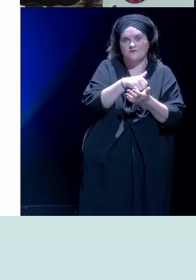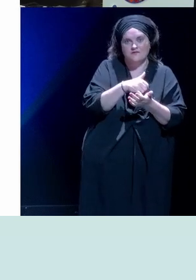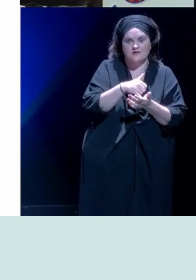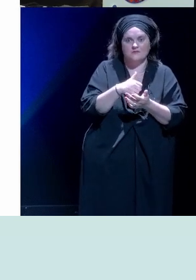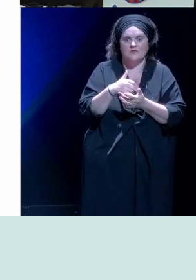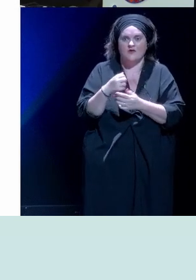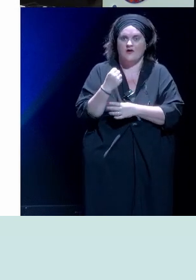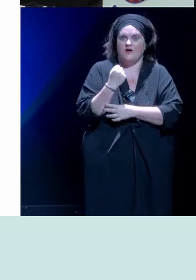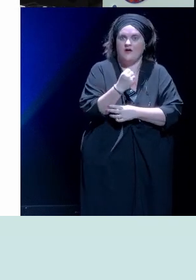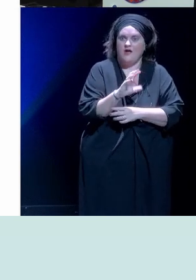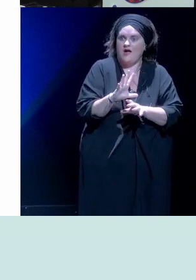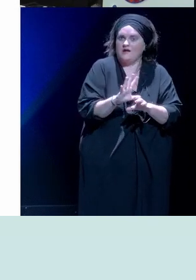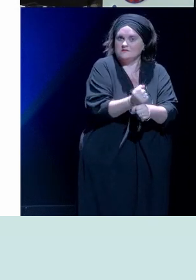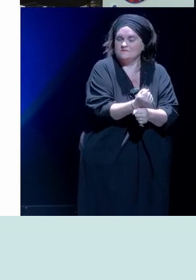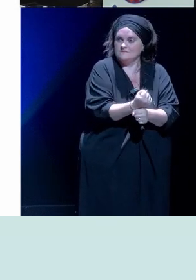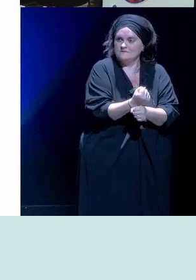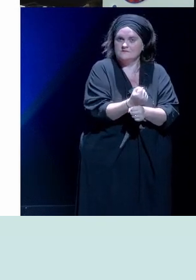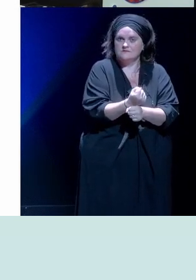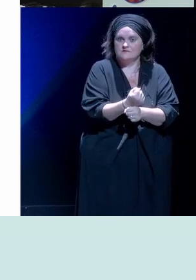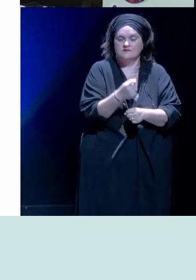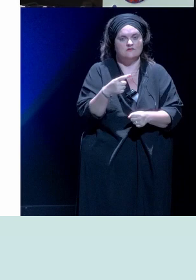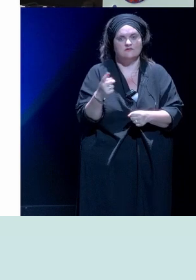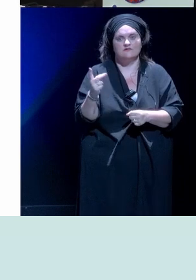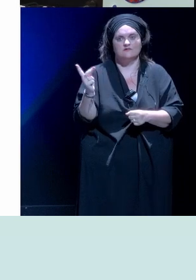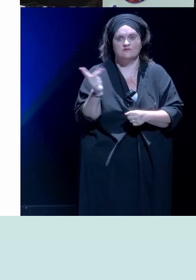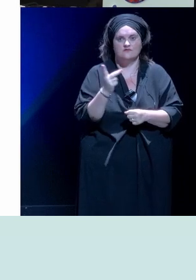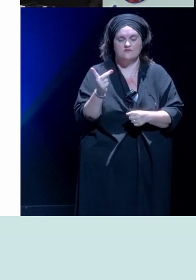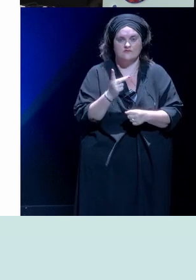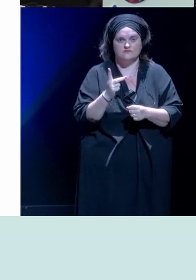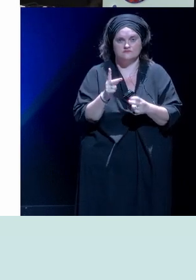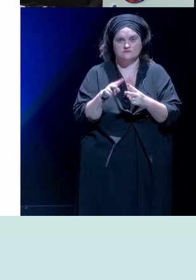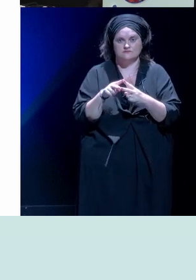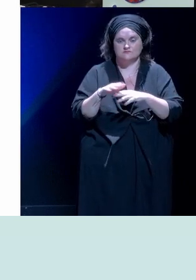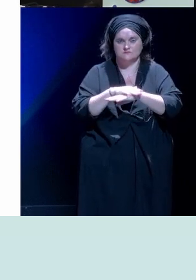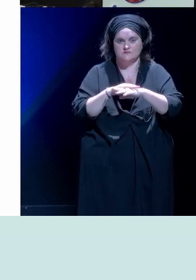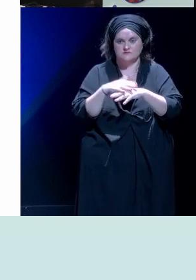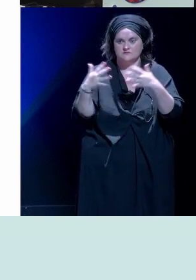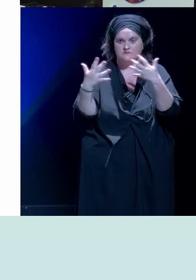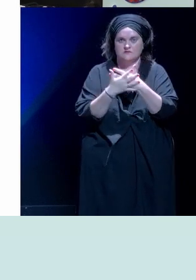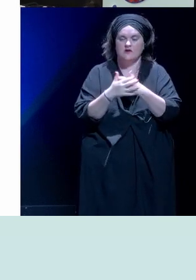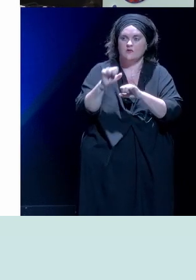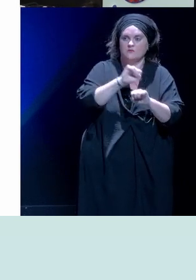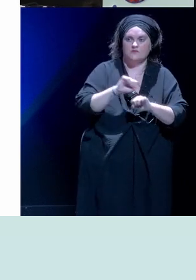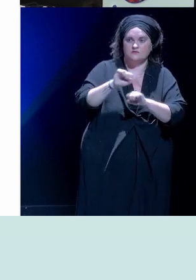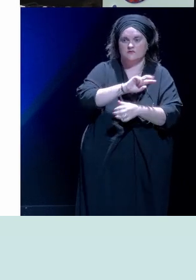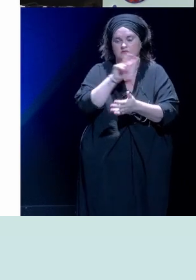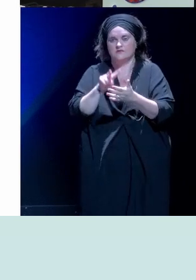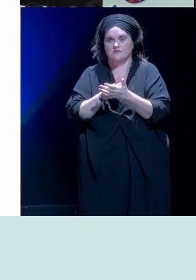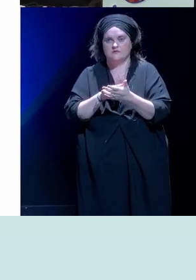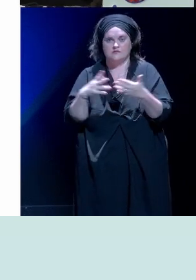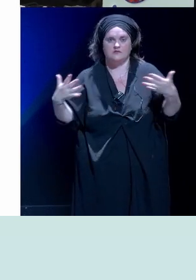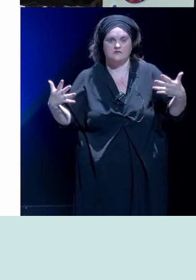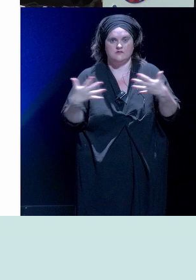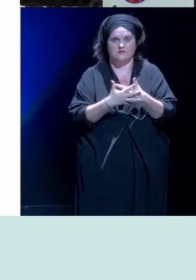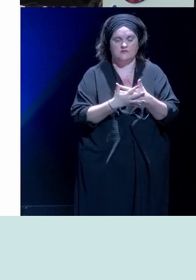oprimen. Y por eso propongo cruzar estas dos dimensiones fundamentales, la protección y el reconocimiento.